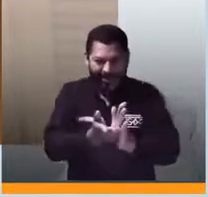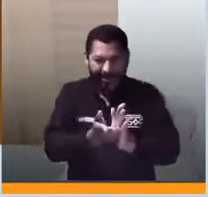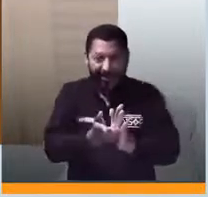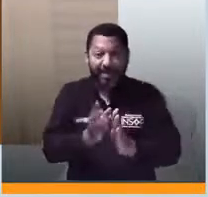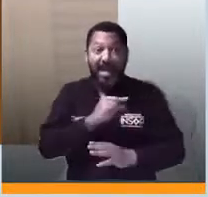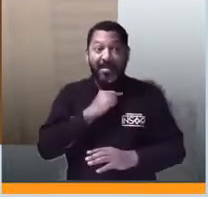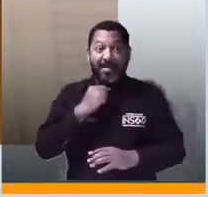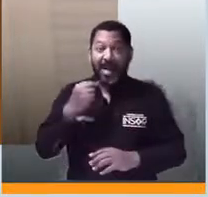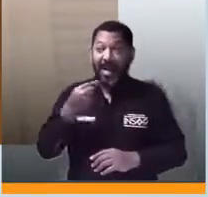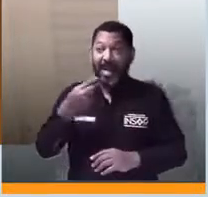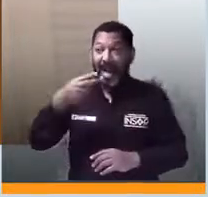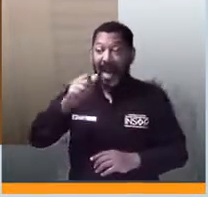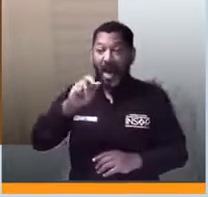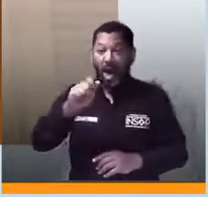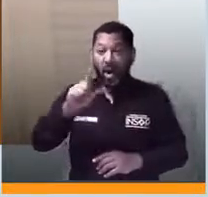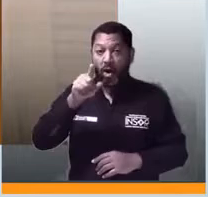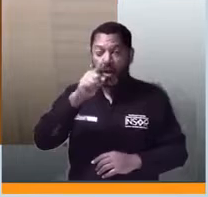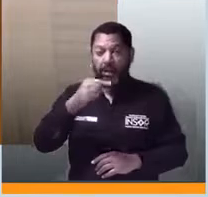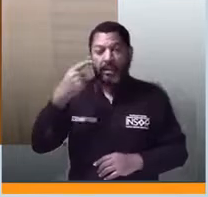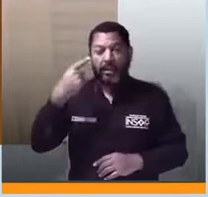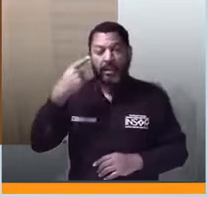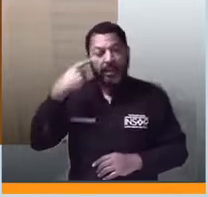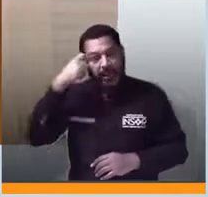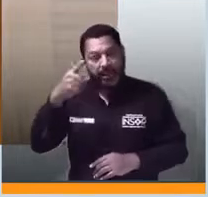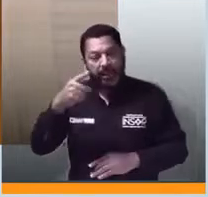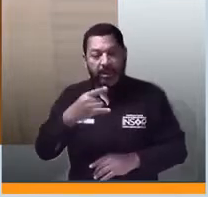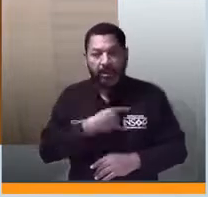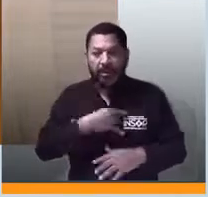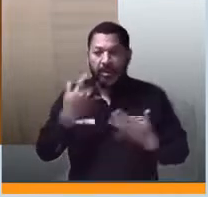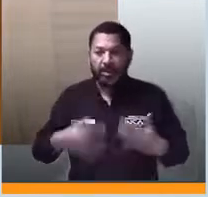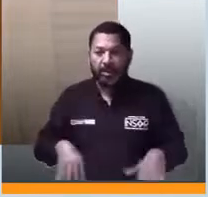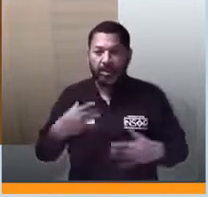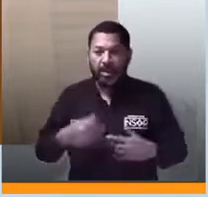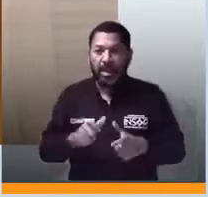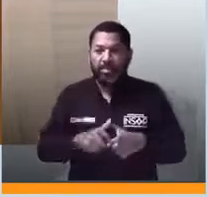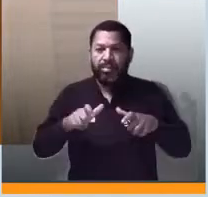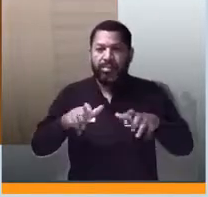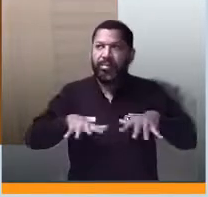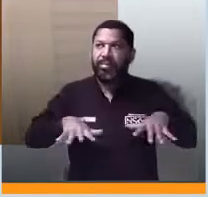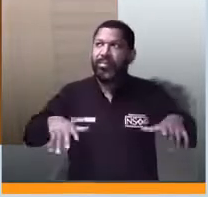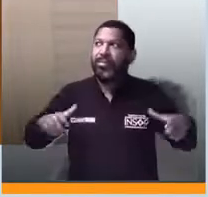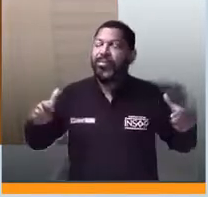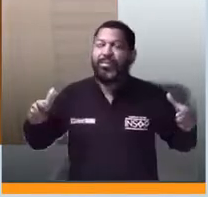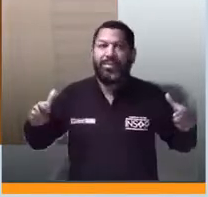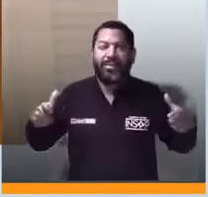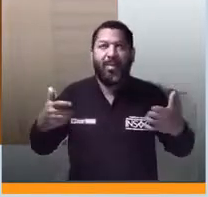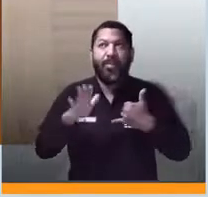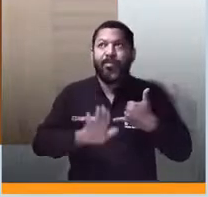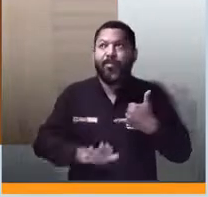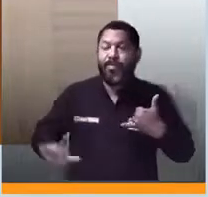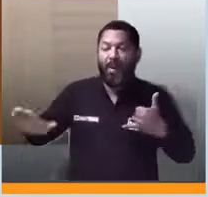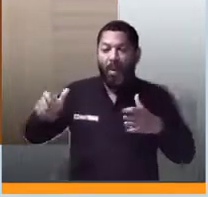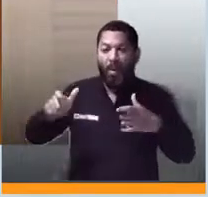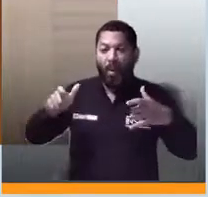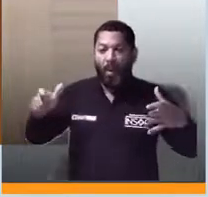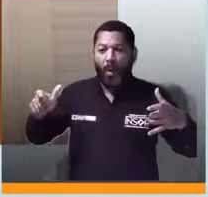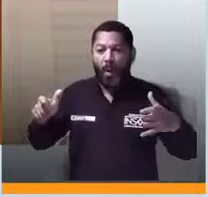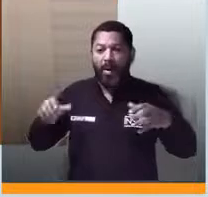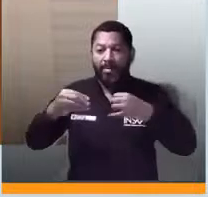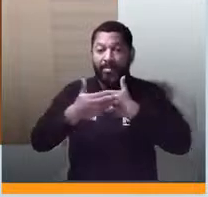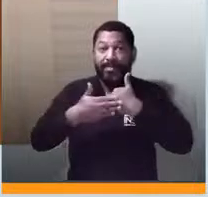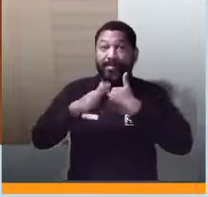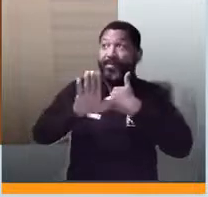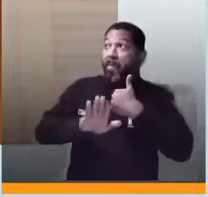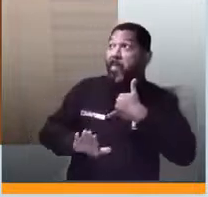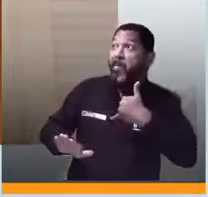usted tiene una tarea muy grande al ser la universidad privada más grande del país, ¿no? Con un despliegue